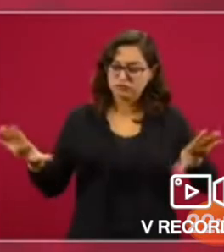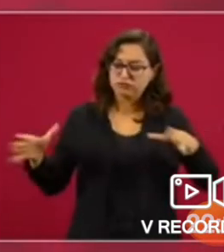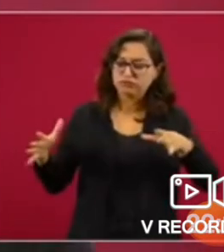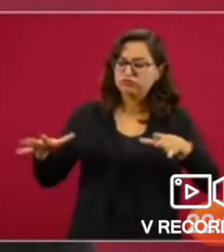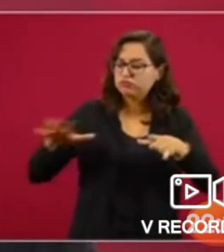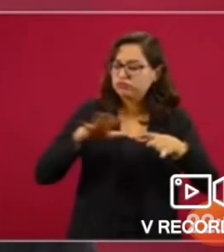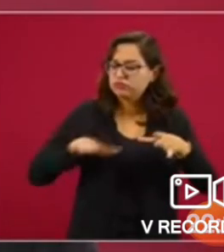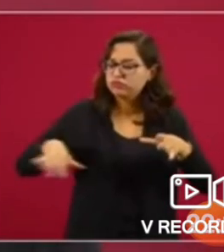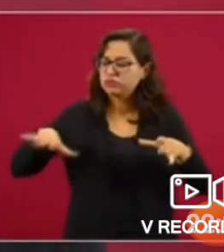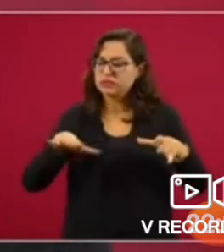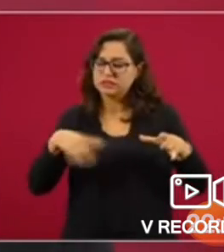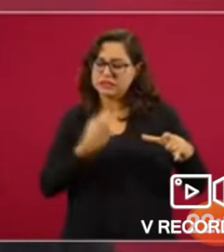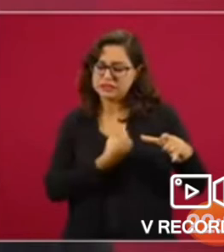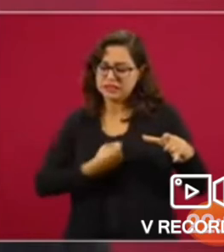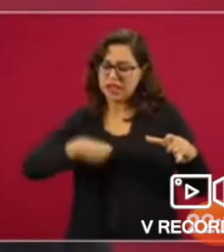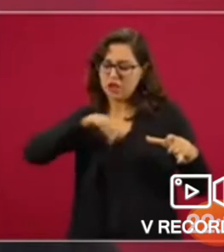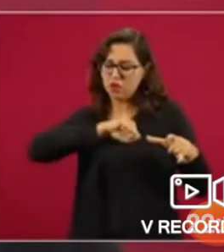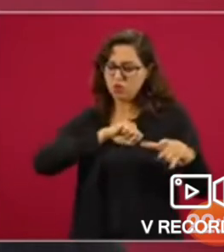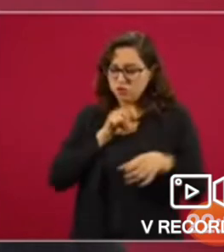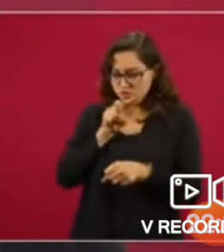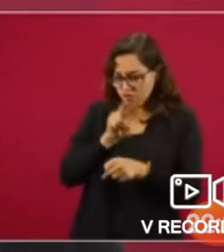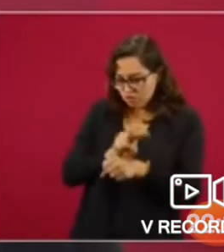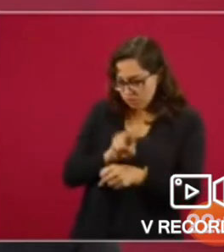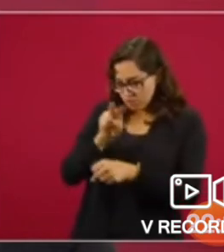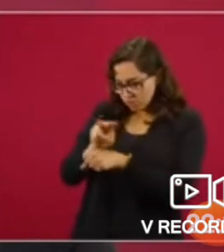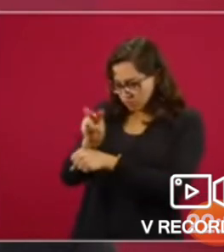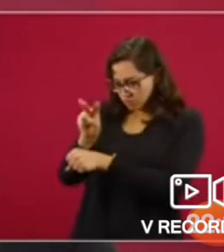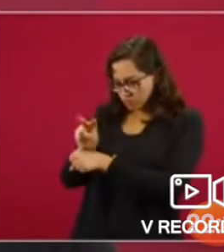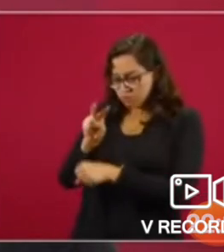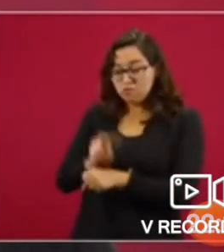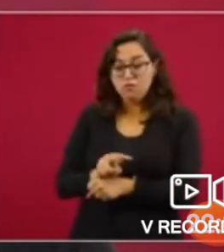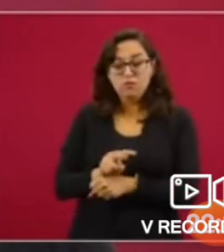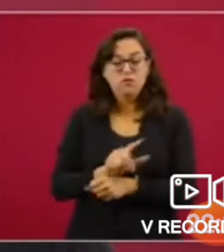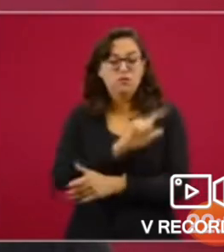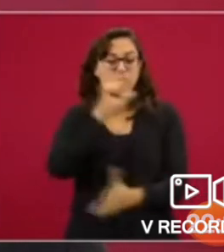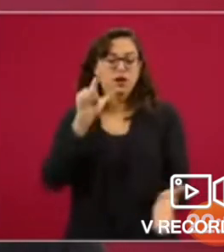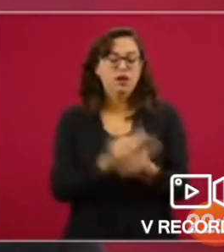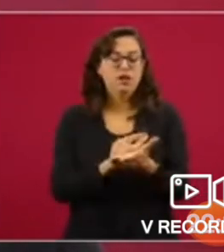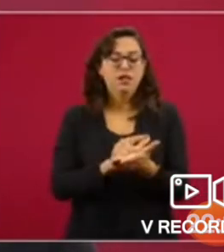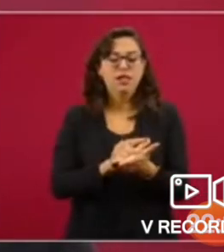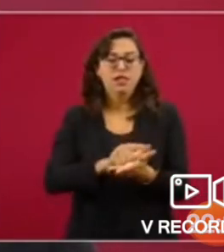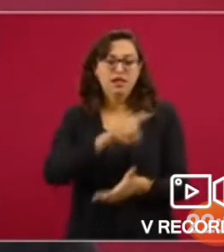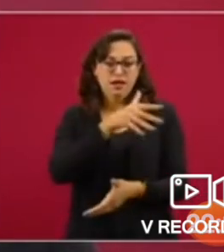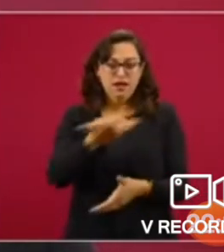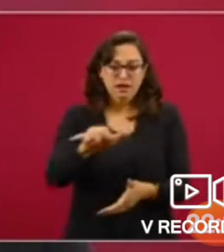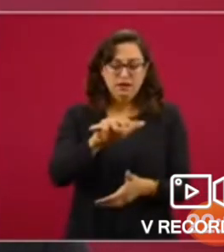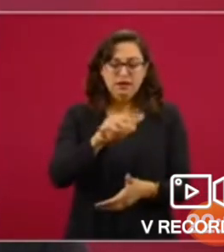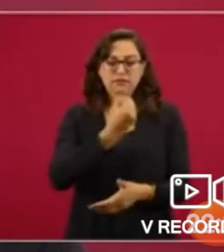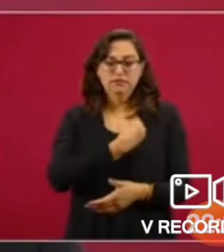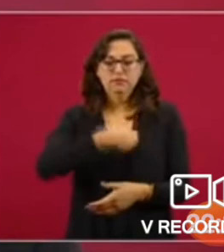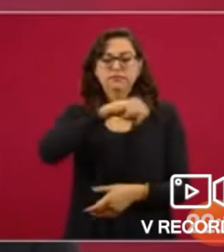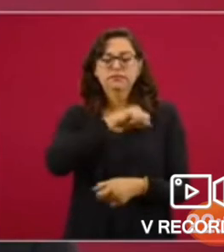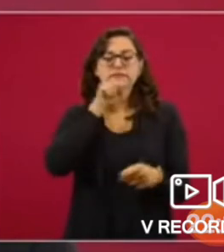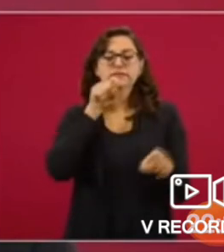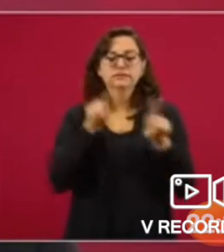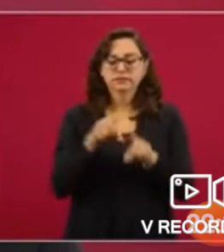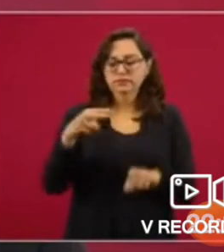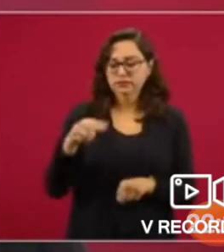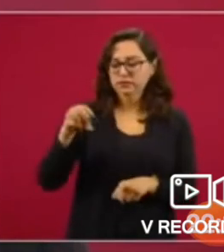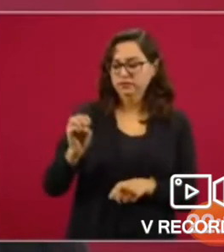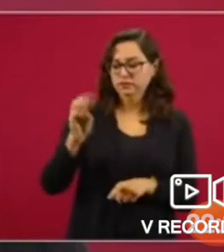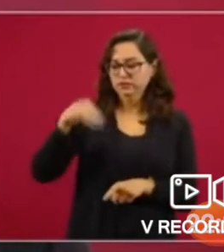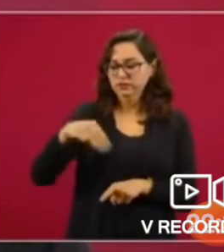la población. Es un proceso técnico que están establecido por la Ley General de Salud, también por la norma oficial mexicana